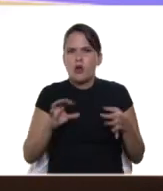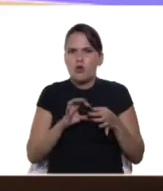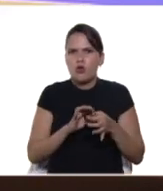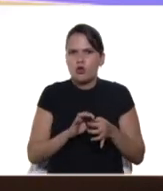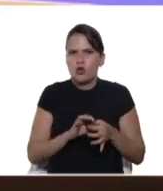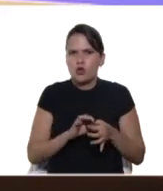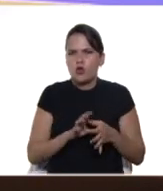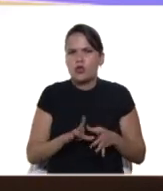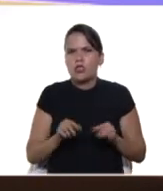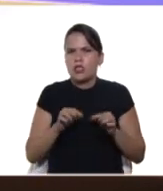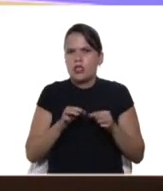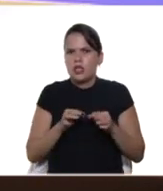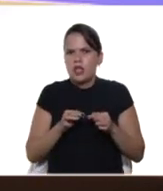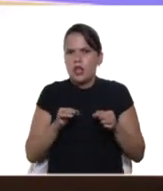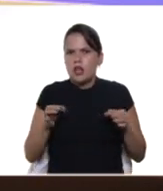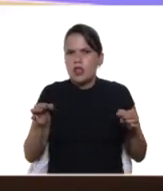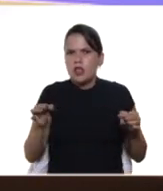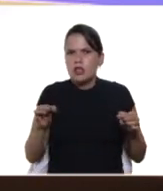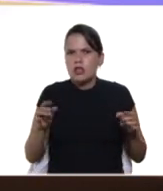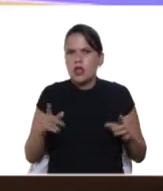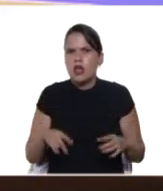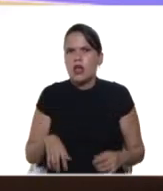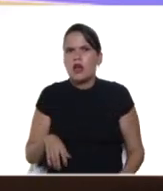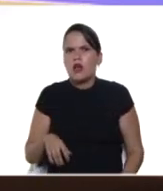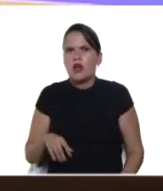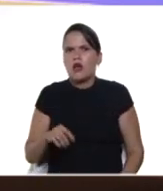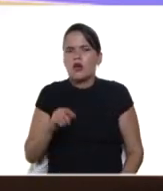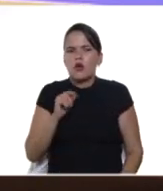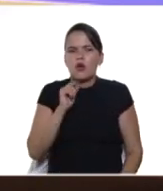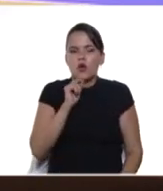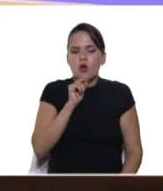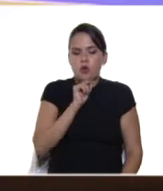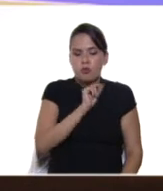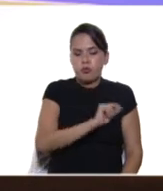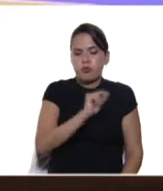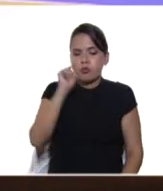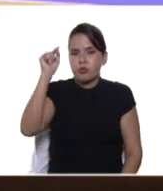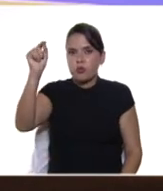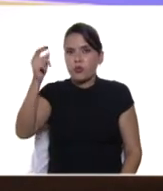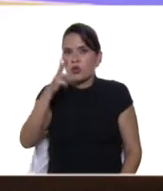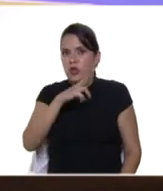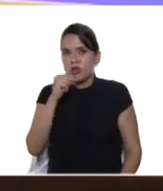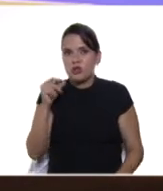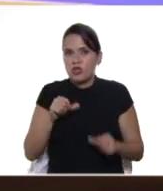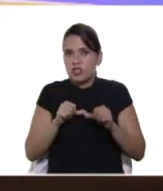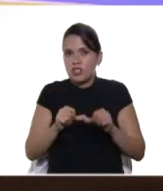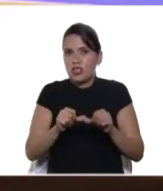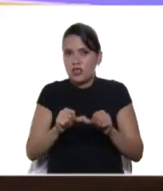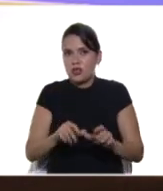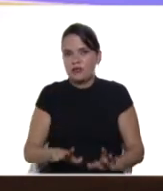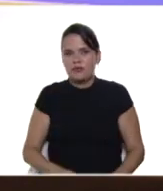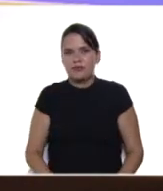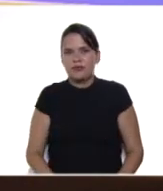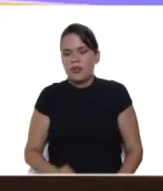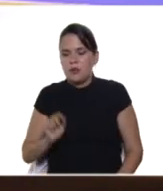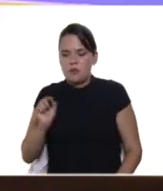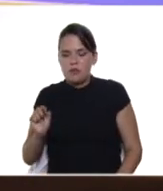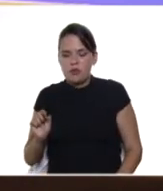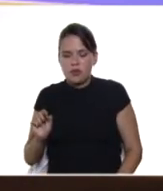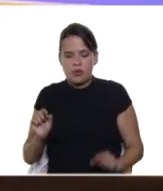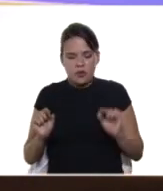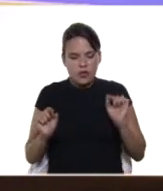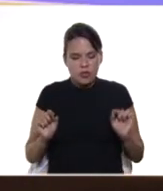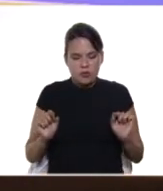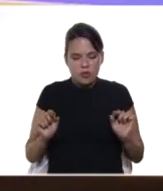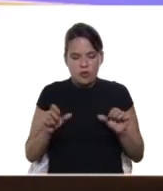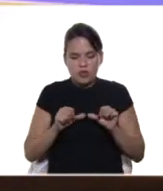de segmentos con vértices que no son continuos. Fíjense, este vértice con este vértice es continuo, por